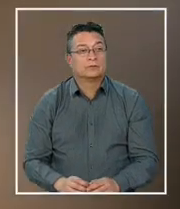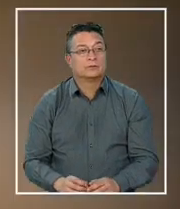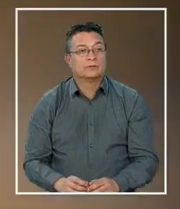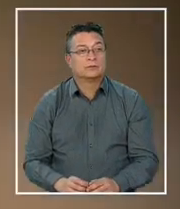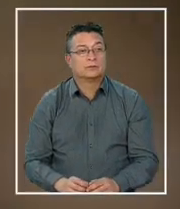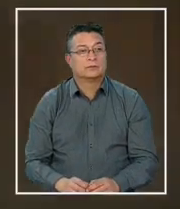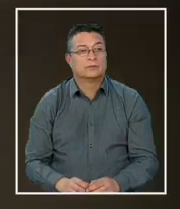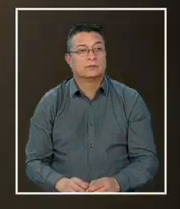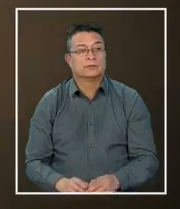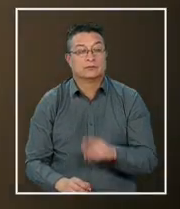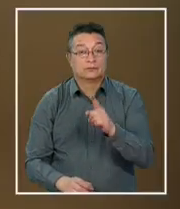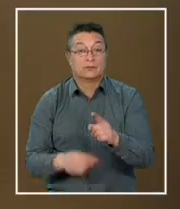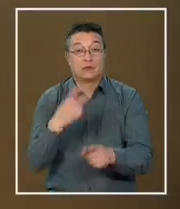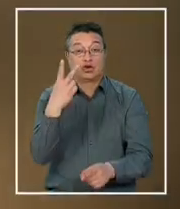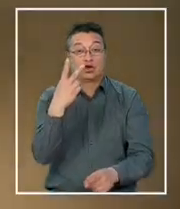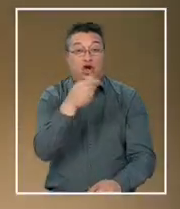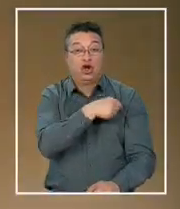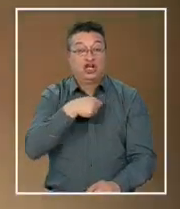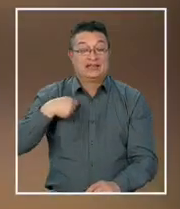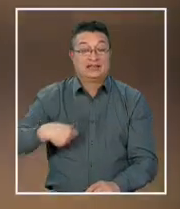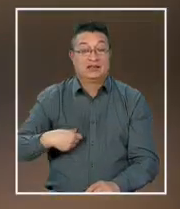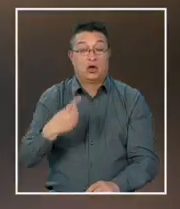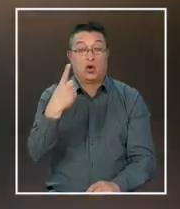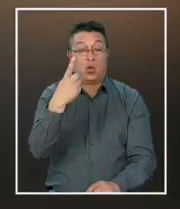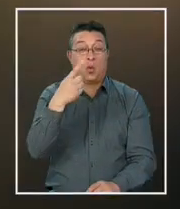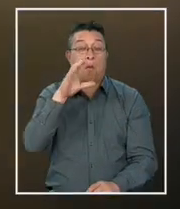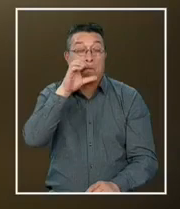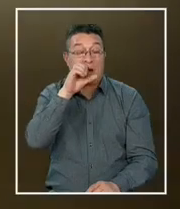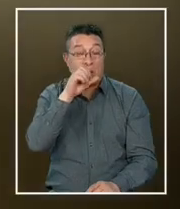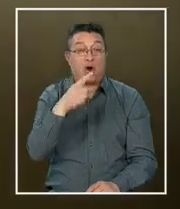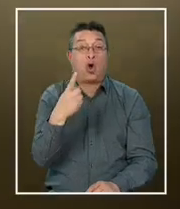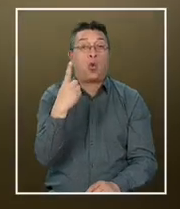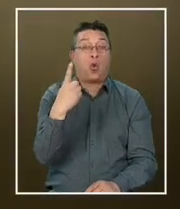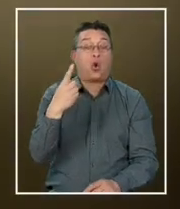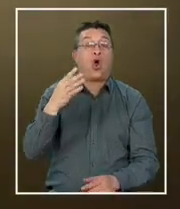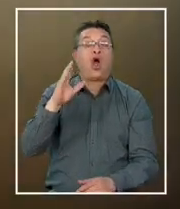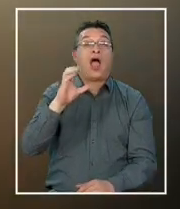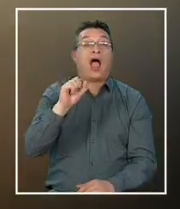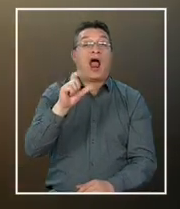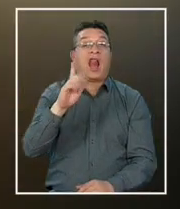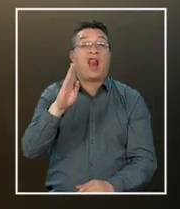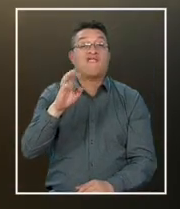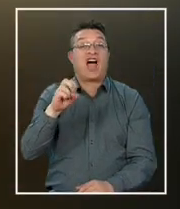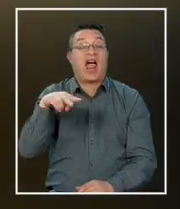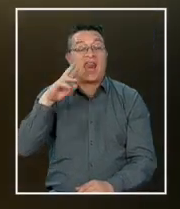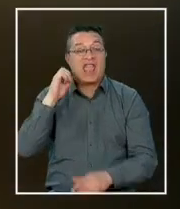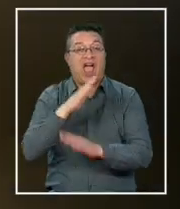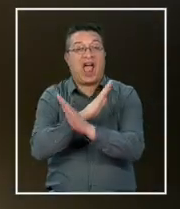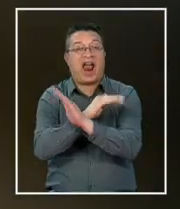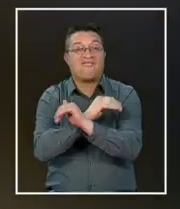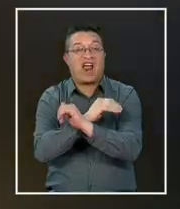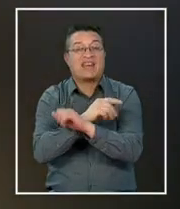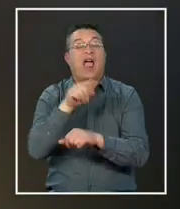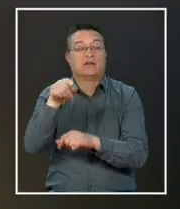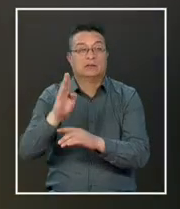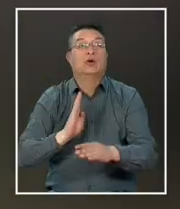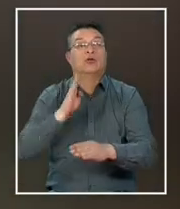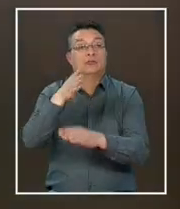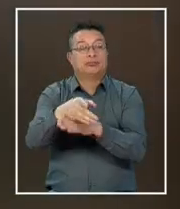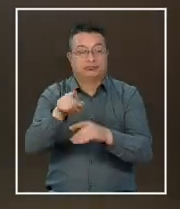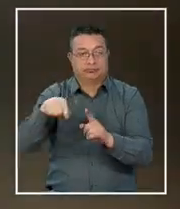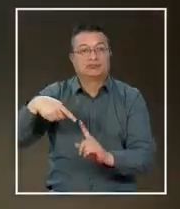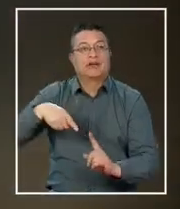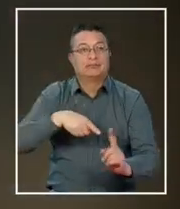de estas dos chinos son peruano y un albanés fueron detenidos en mayo pasado tras ingresar 100 kilos de cocaína por esa vía